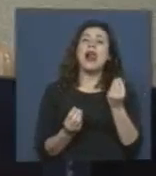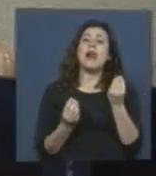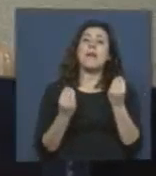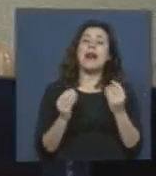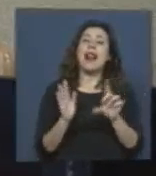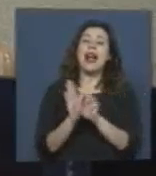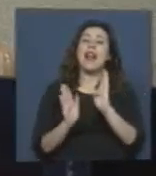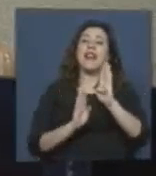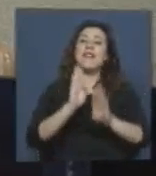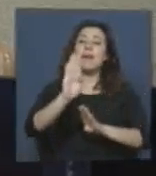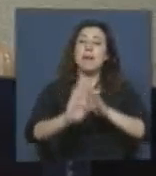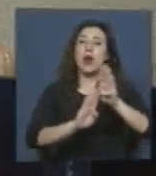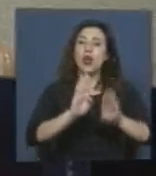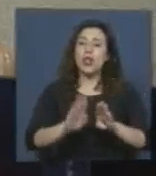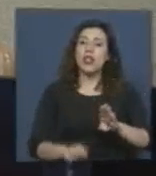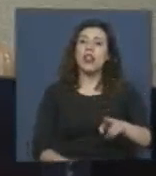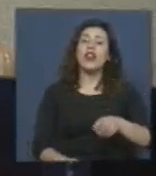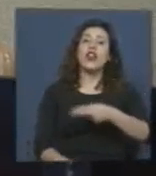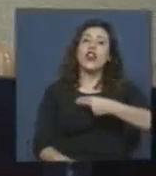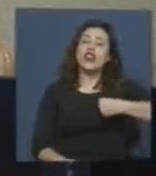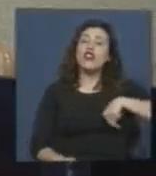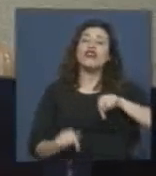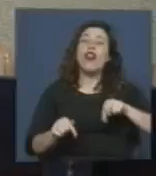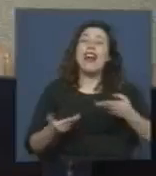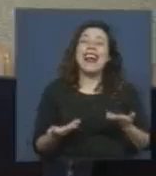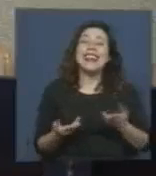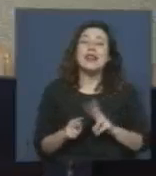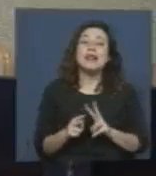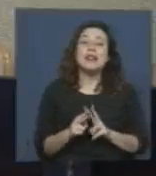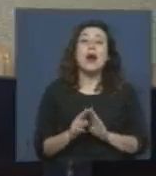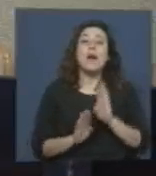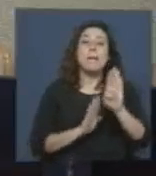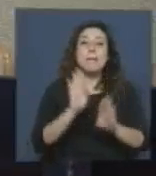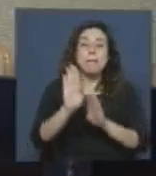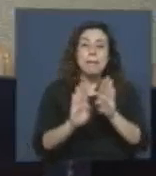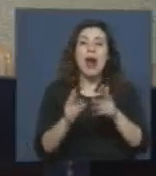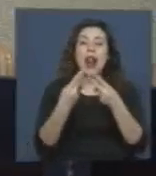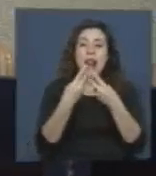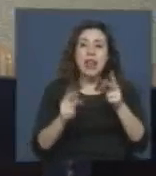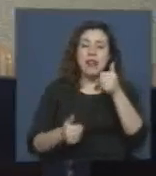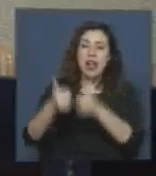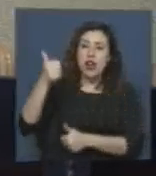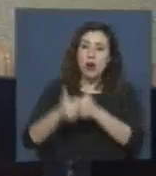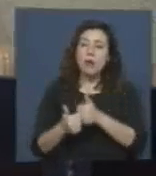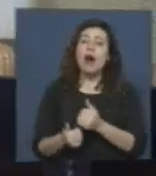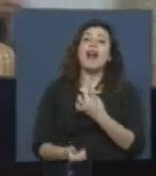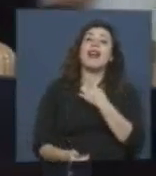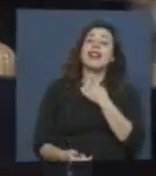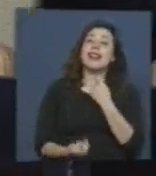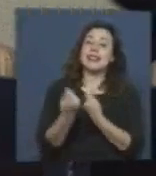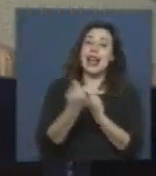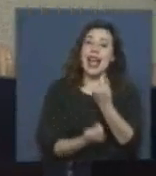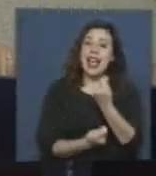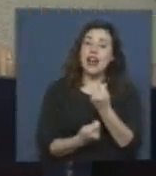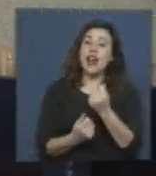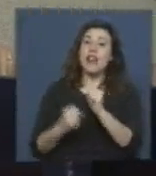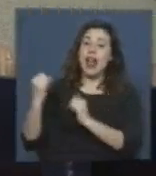que debe ser protegido, ¿estamos entonces protegiendo la libre competencia o los intereses económicos del